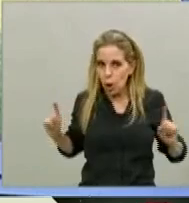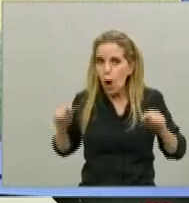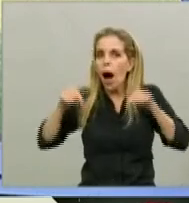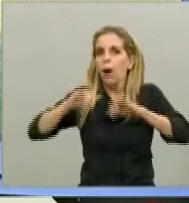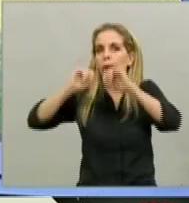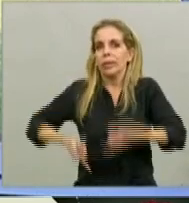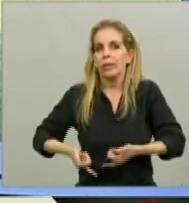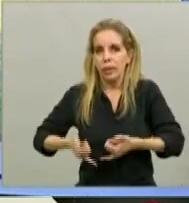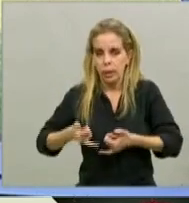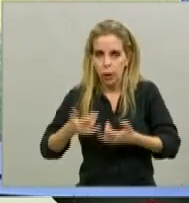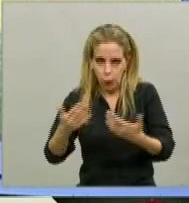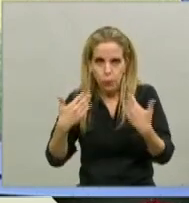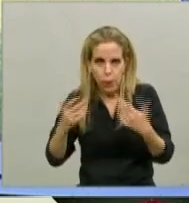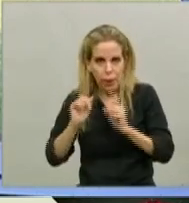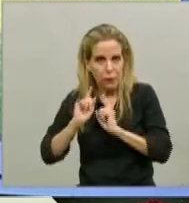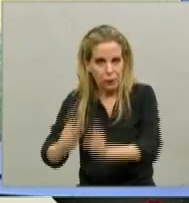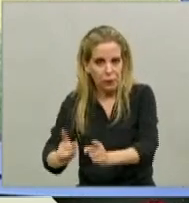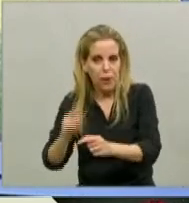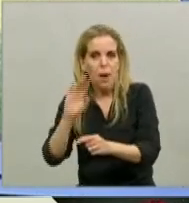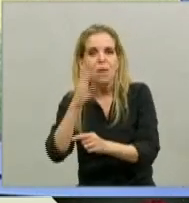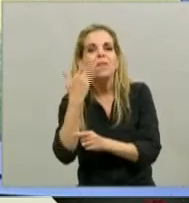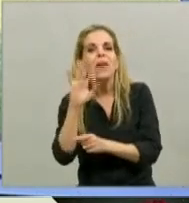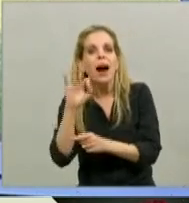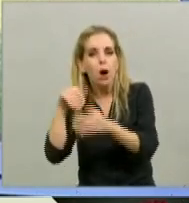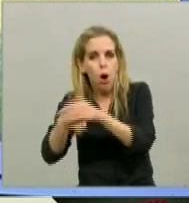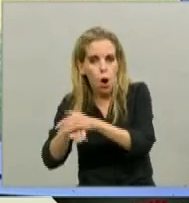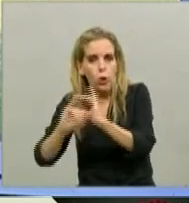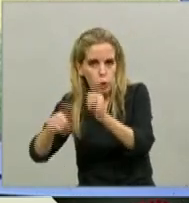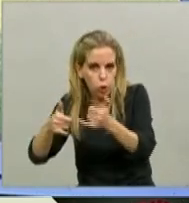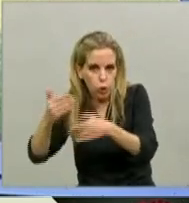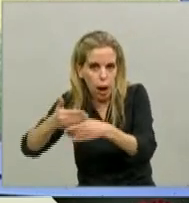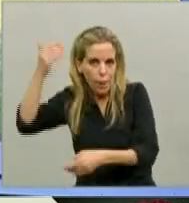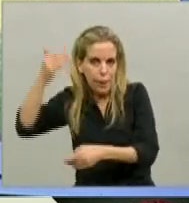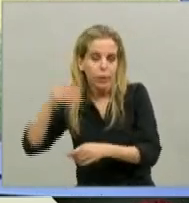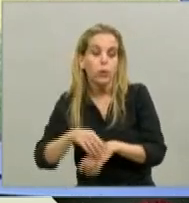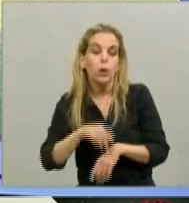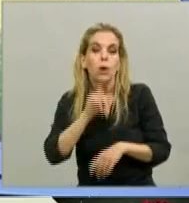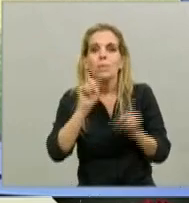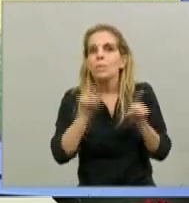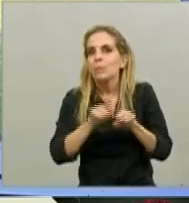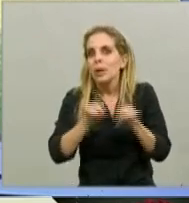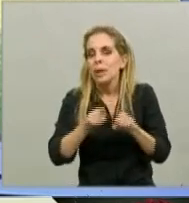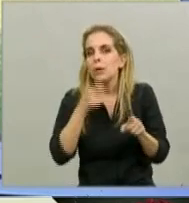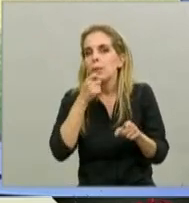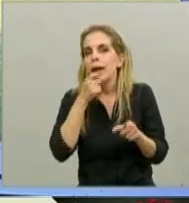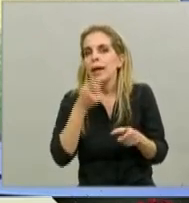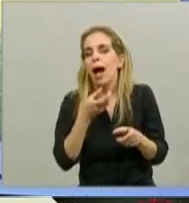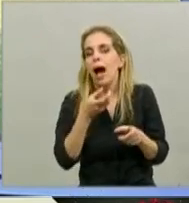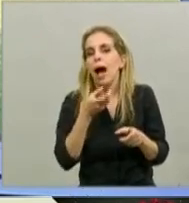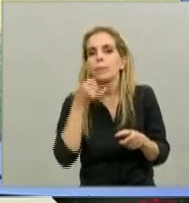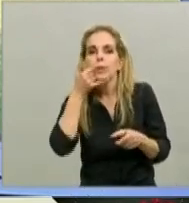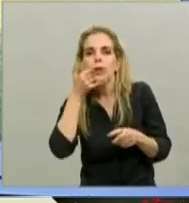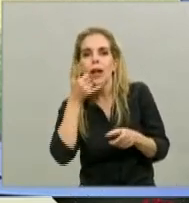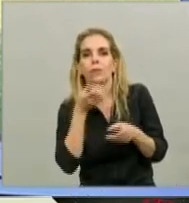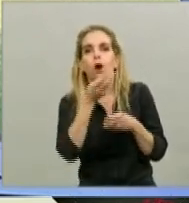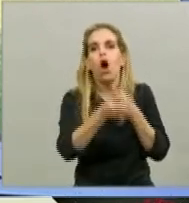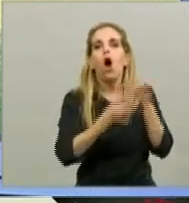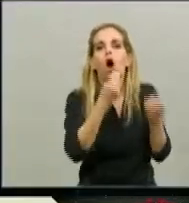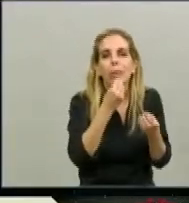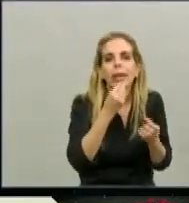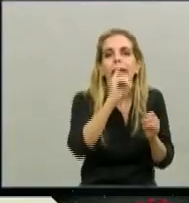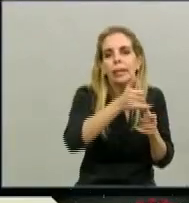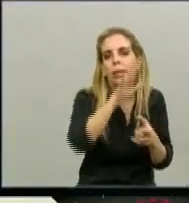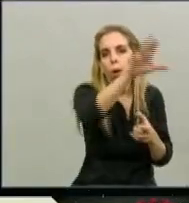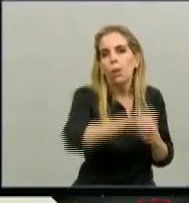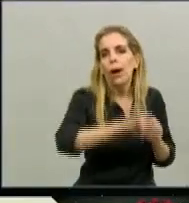largo del proceso, y se va a poder mantener lo que se llama el delivery y el poder retirar la comida de los lugares